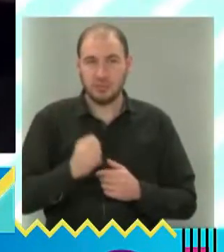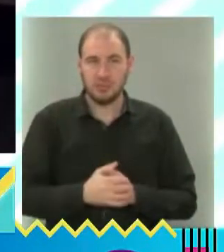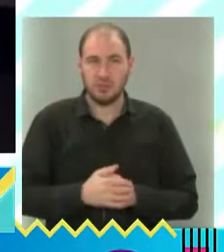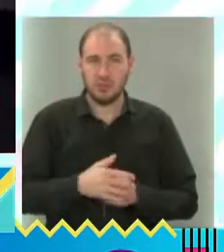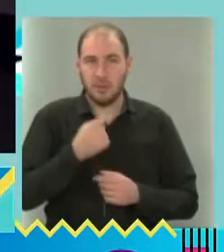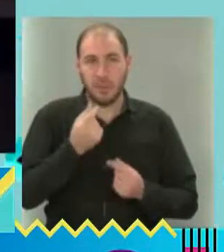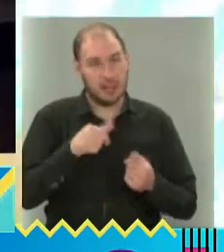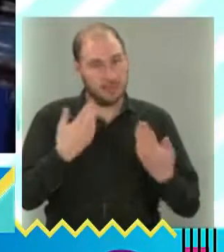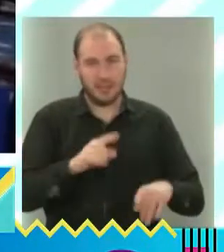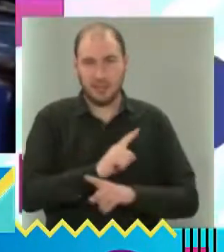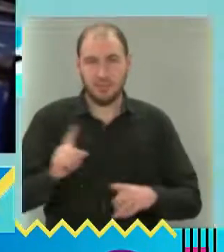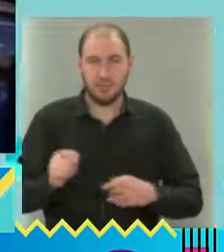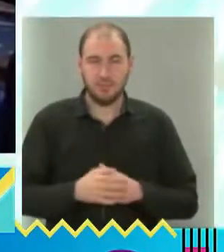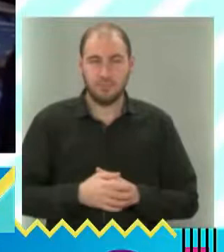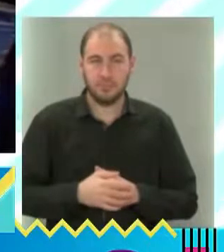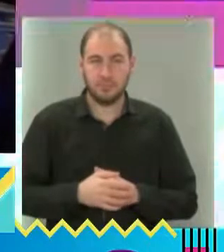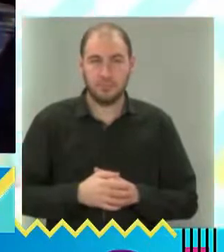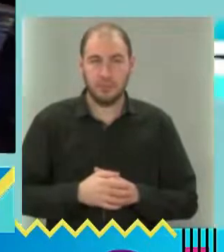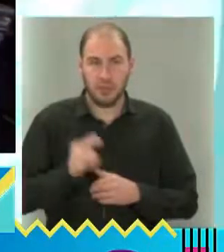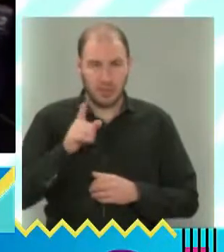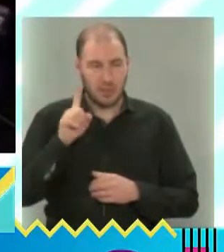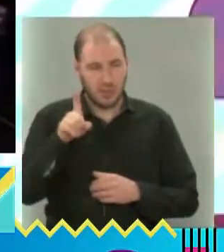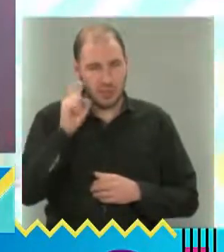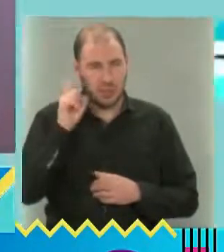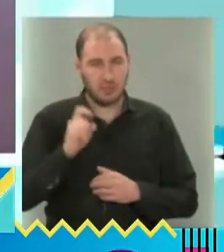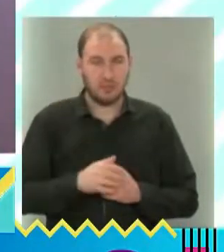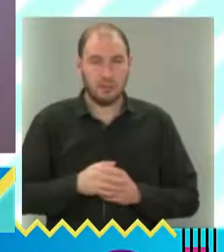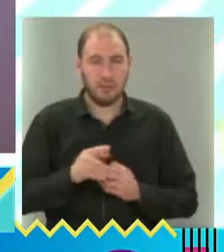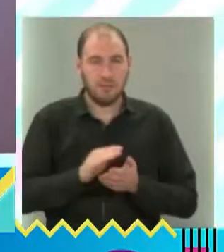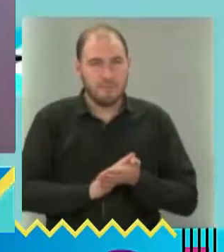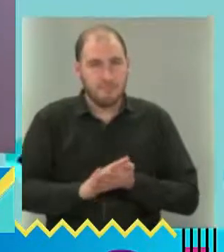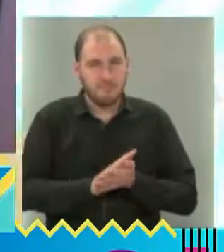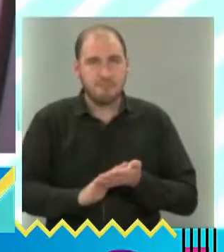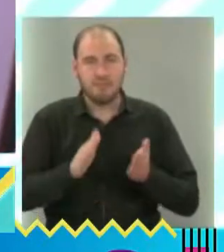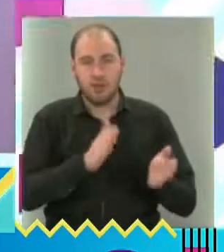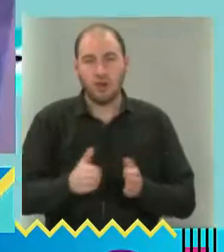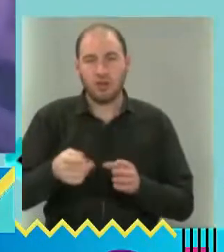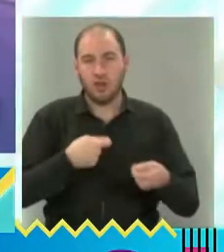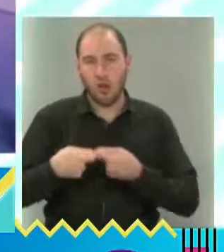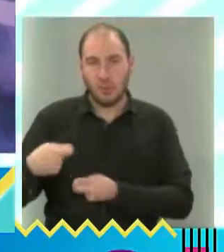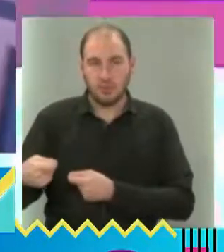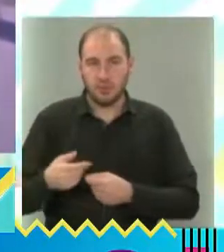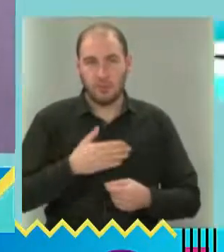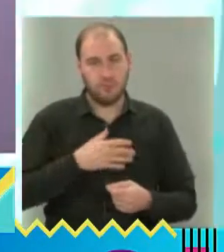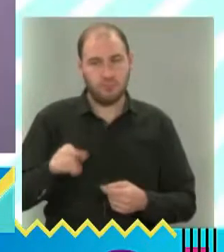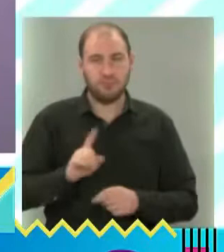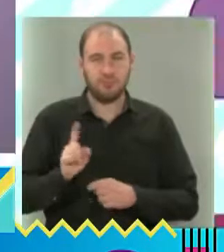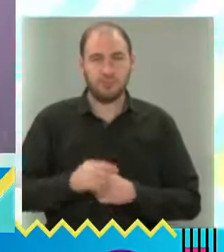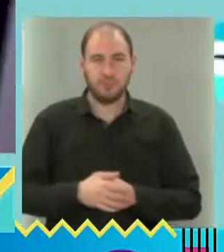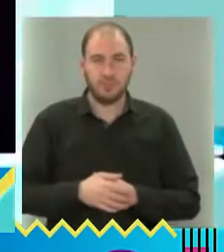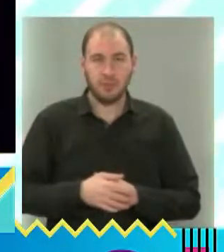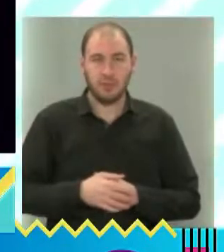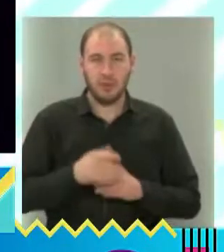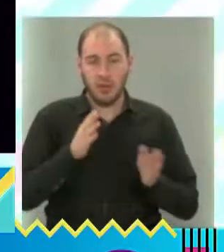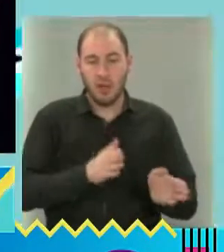creo que perdieran plata. Claro. Entonces te das cuenta de la influencia de la estructura comercial, que no es propia, en